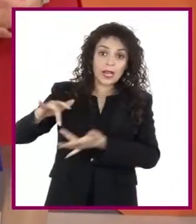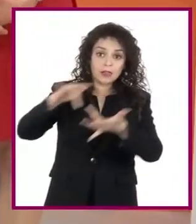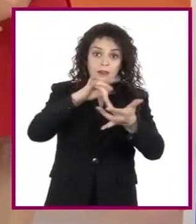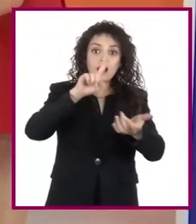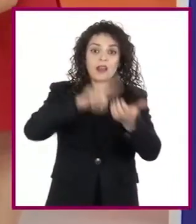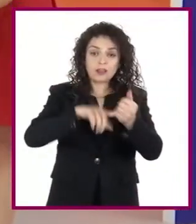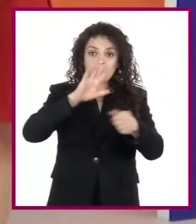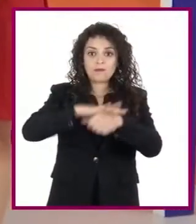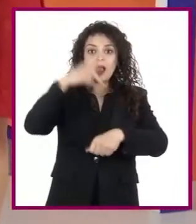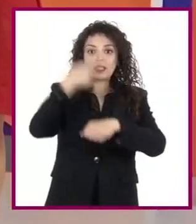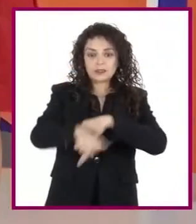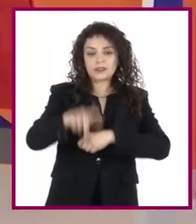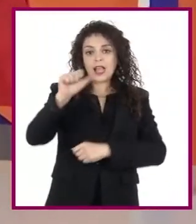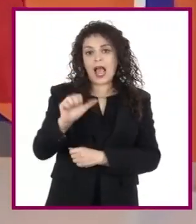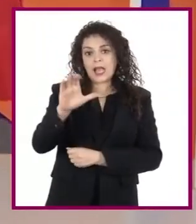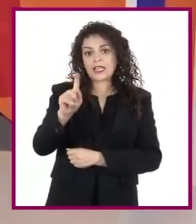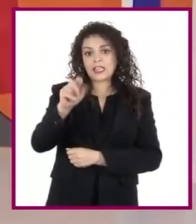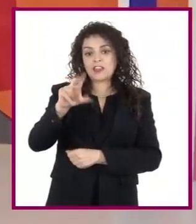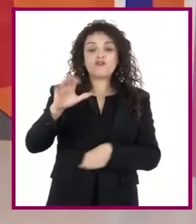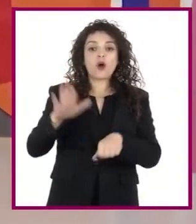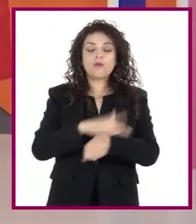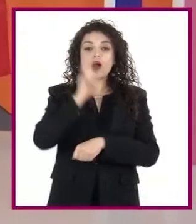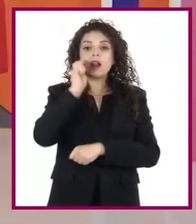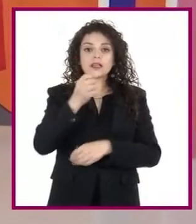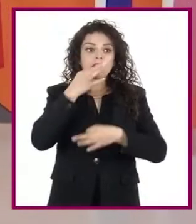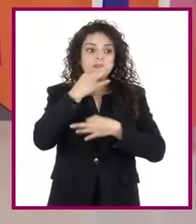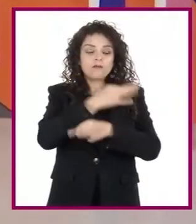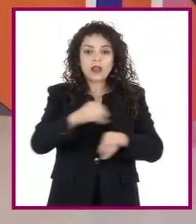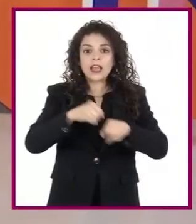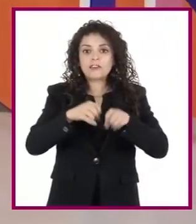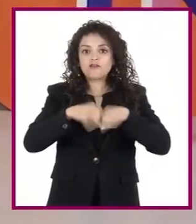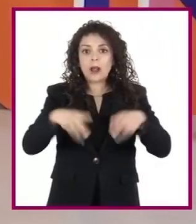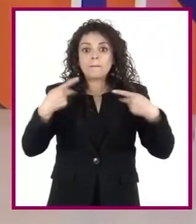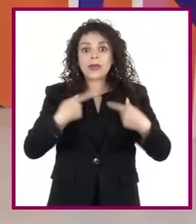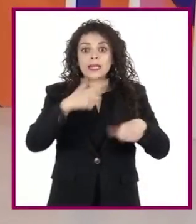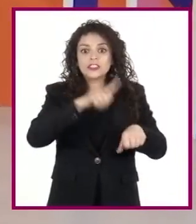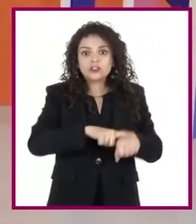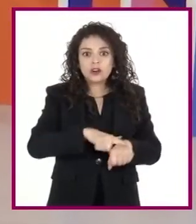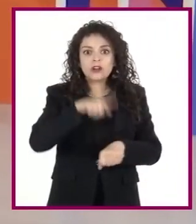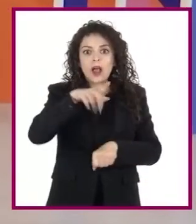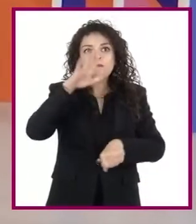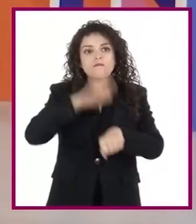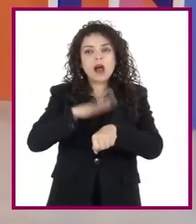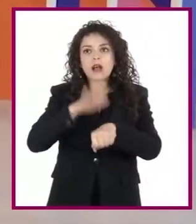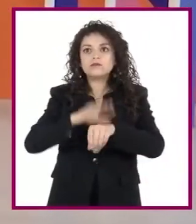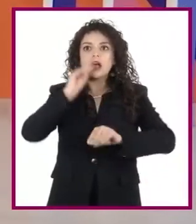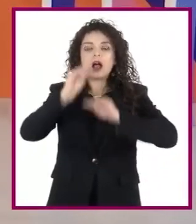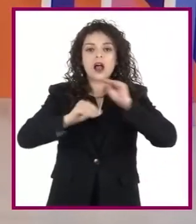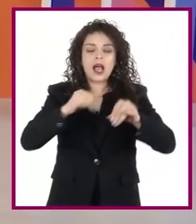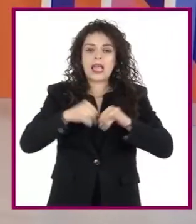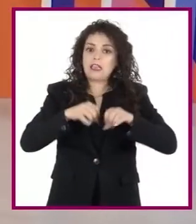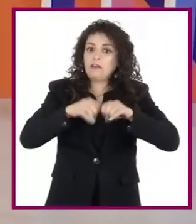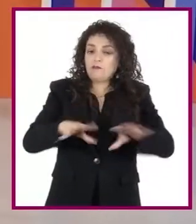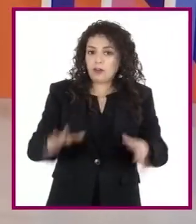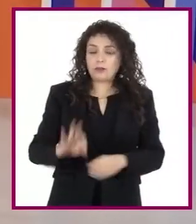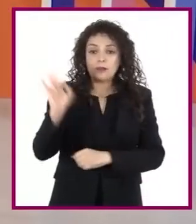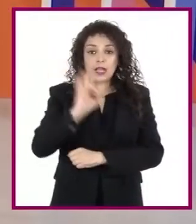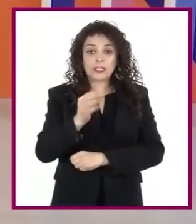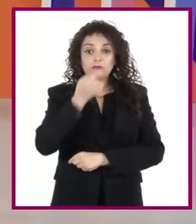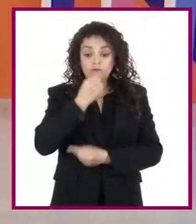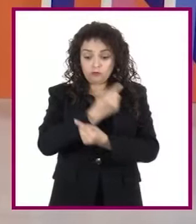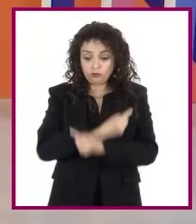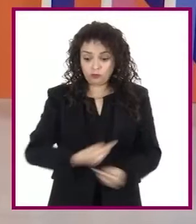mensajes personales y quizá no se dan cuenta que aportan información de más, y que si 8 de cada 10 niños con